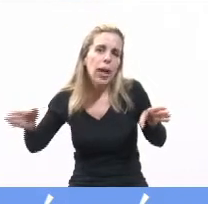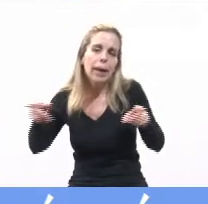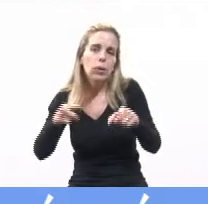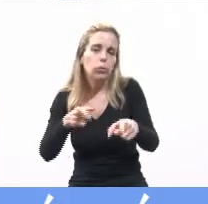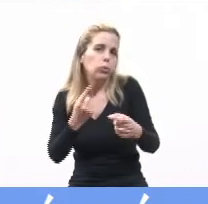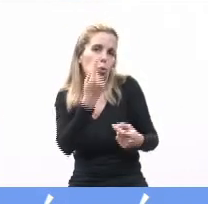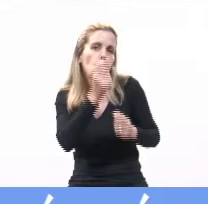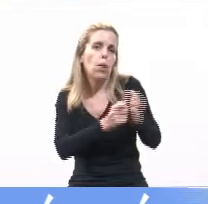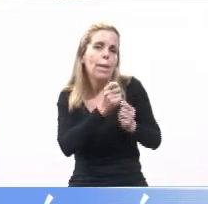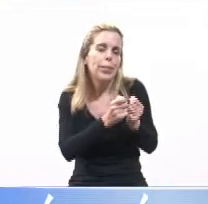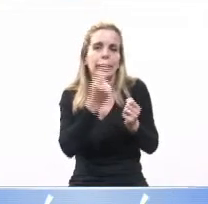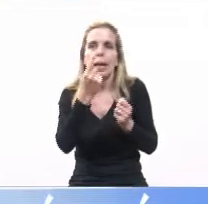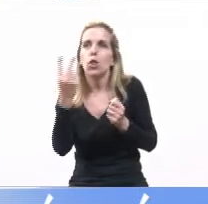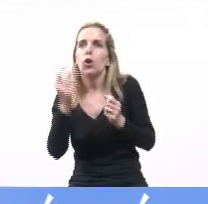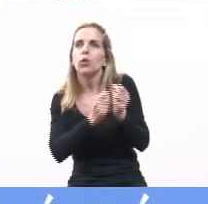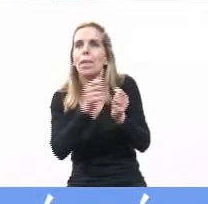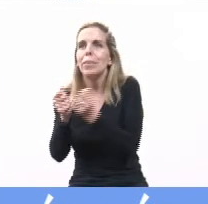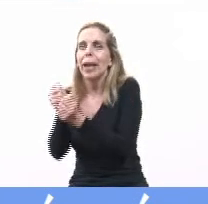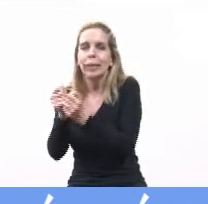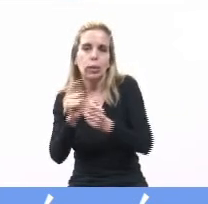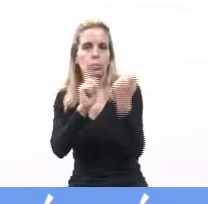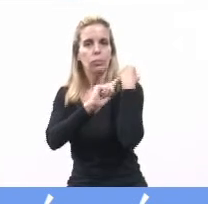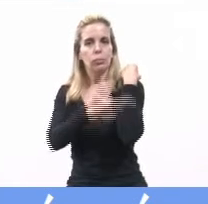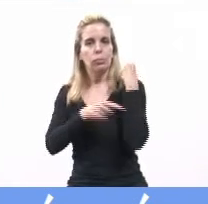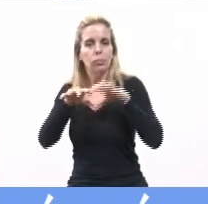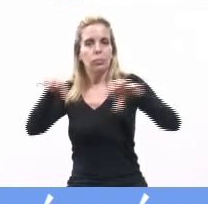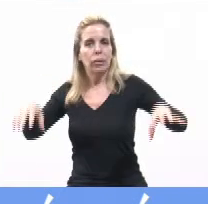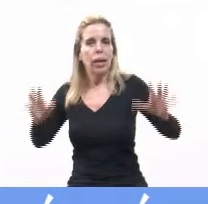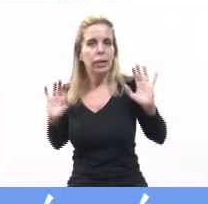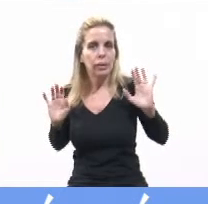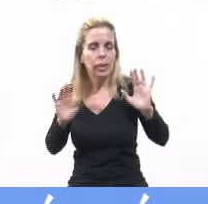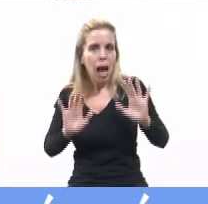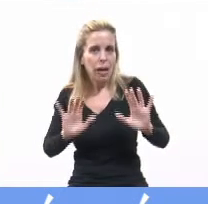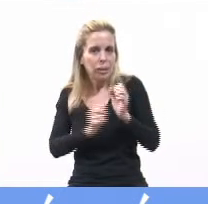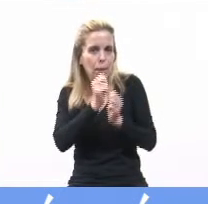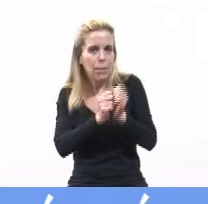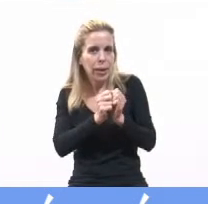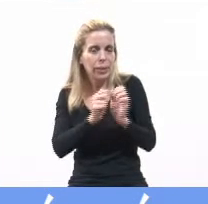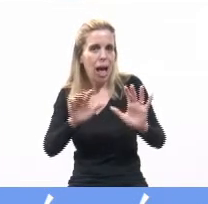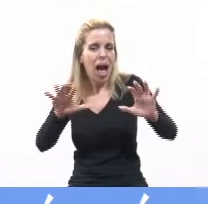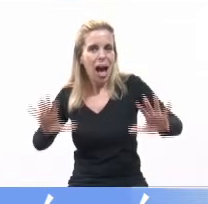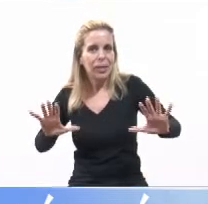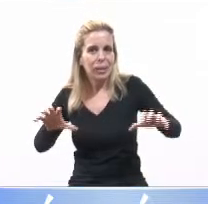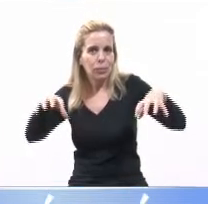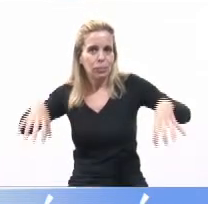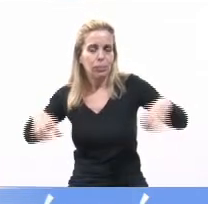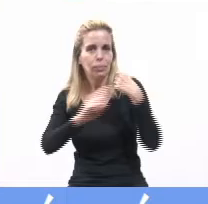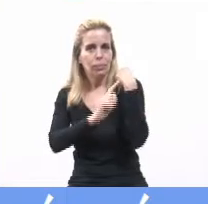fuerza, más poder, porque es más permanente el lobby y la fuerza de las empresas que la